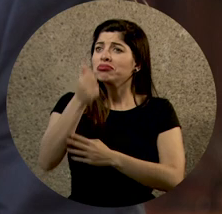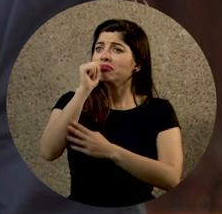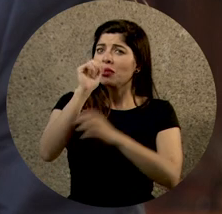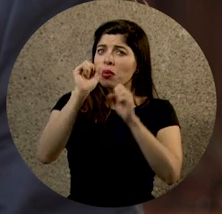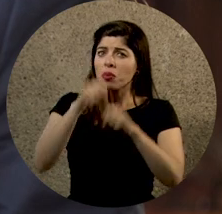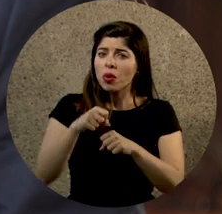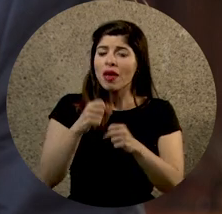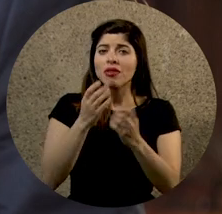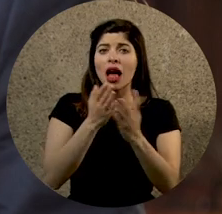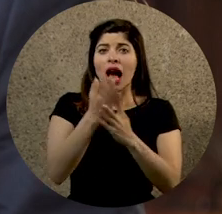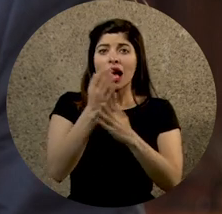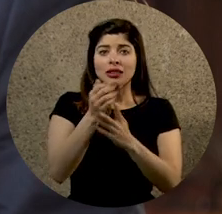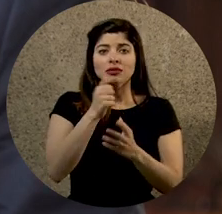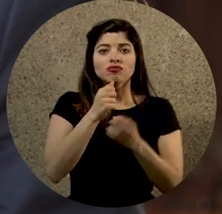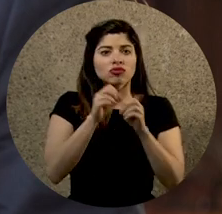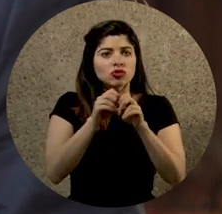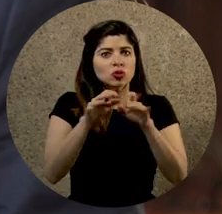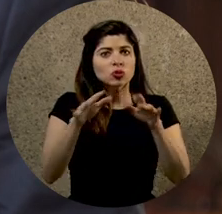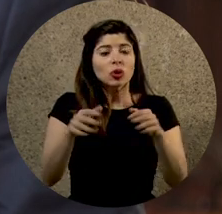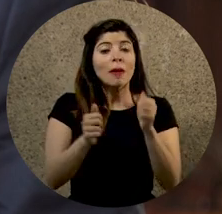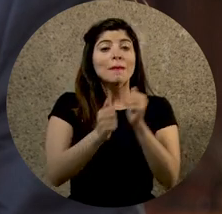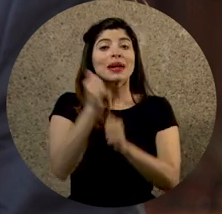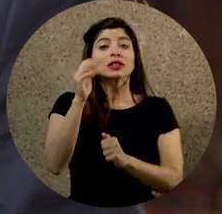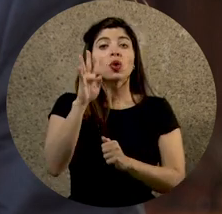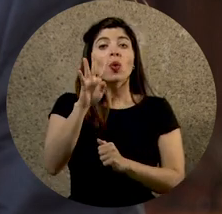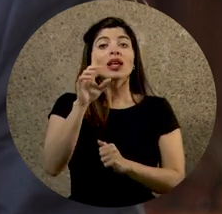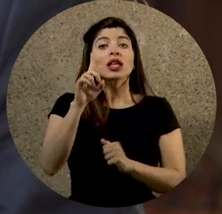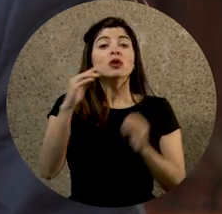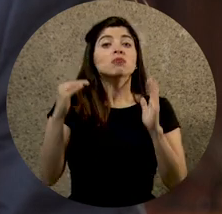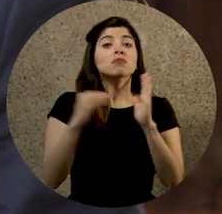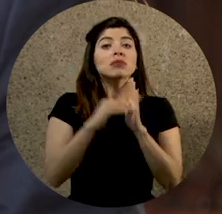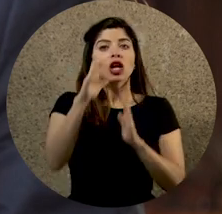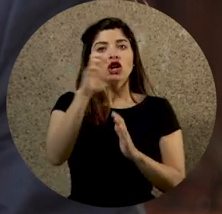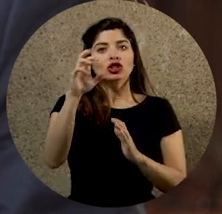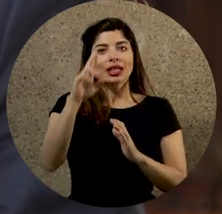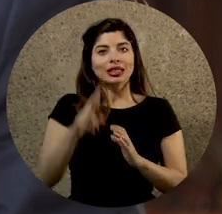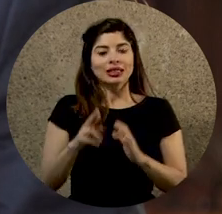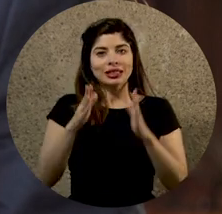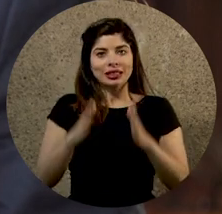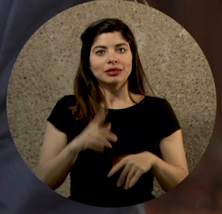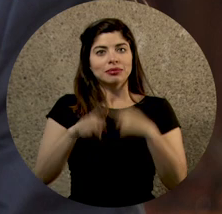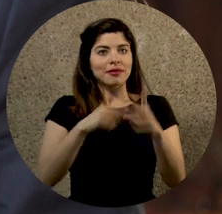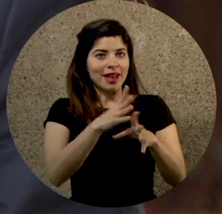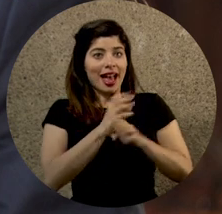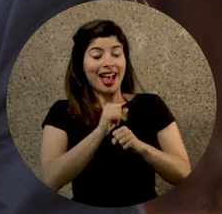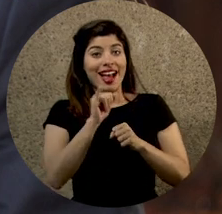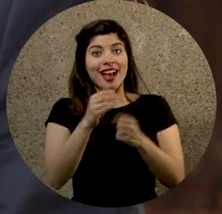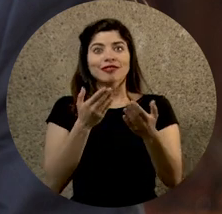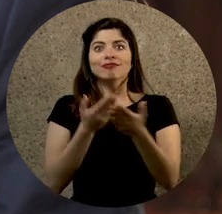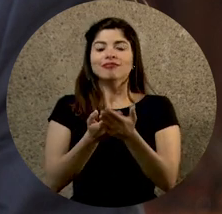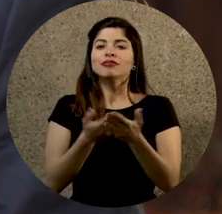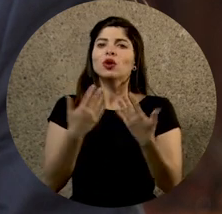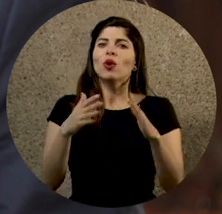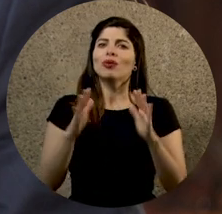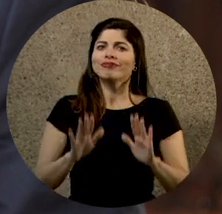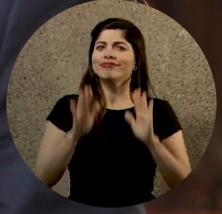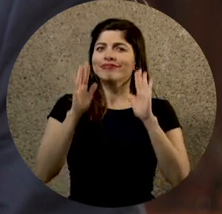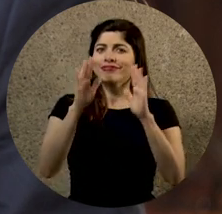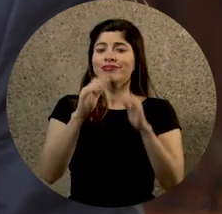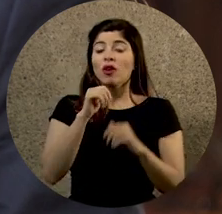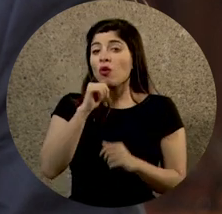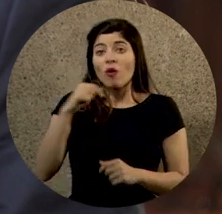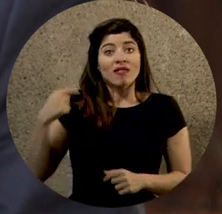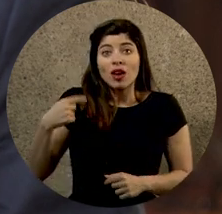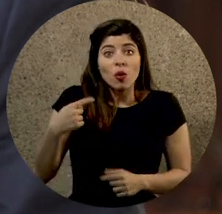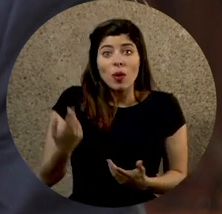potable, acceso a este vital líquido a más de 41 mil costarricenses. Una aportación extraordinaria que